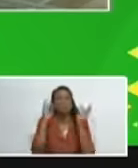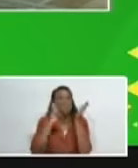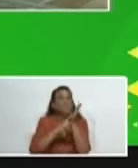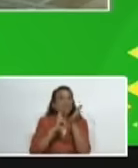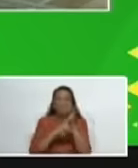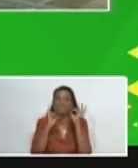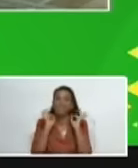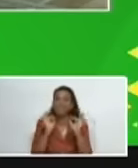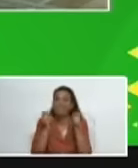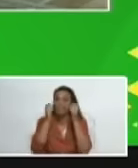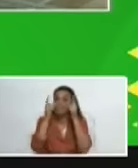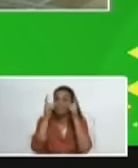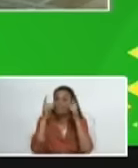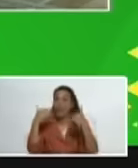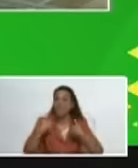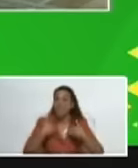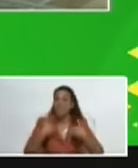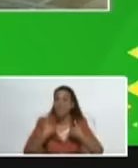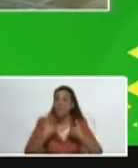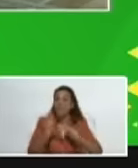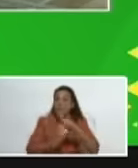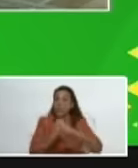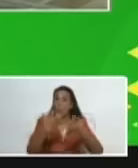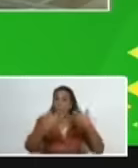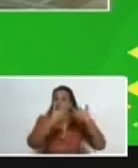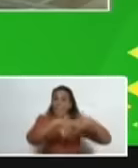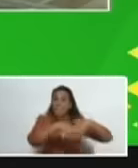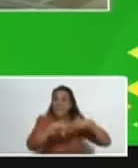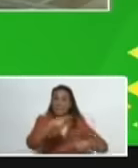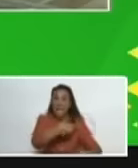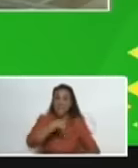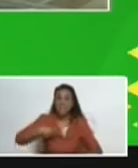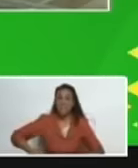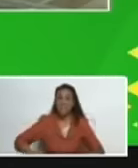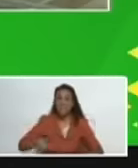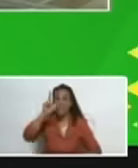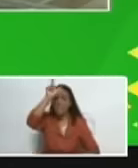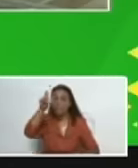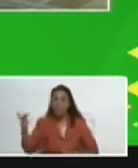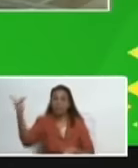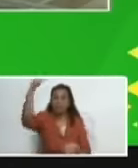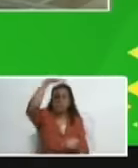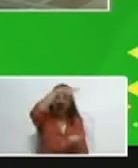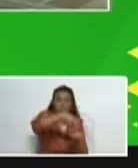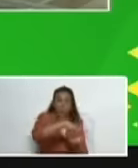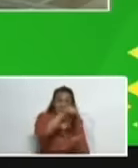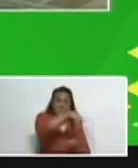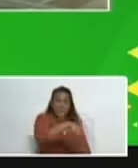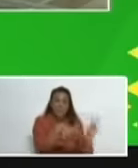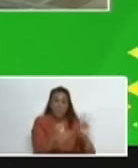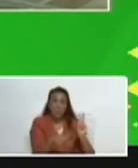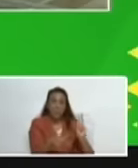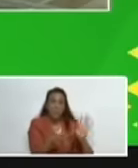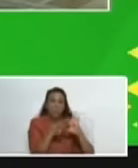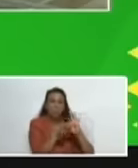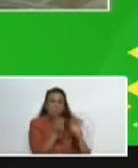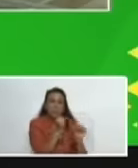Verdaderamente admirable el esfuerzo que hacen empresarios chinos, porque creen en Venezuela. Y el